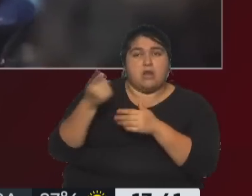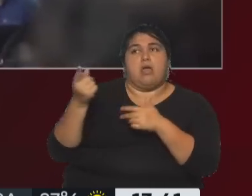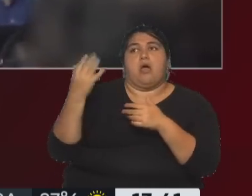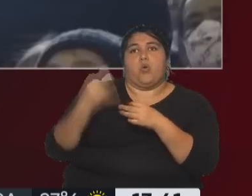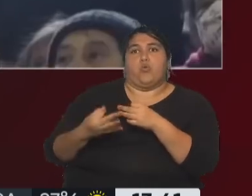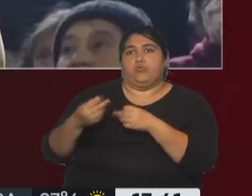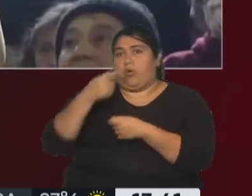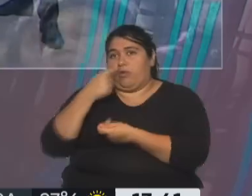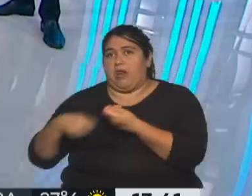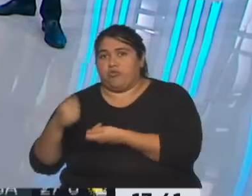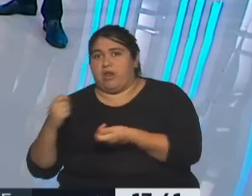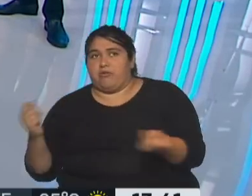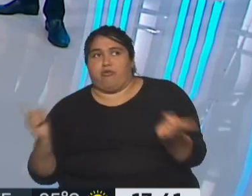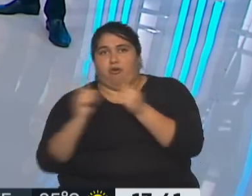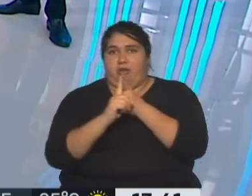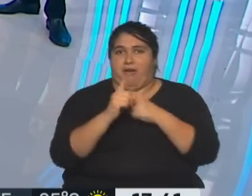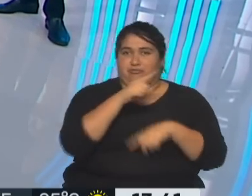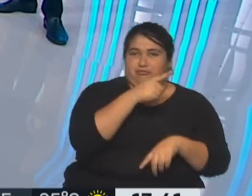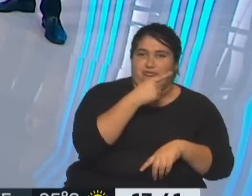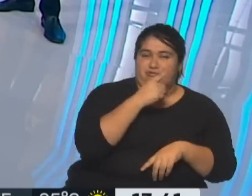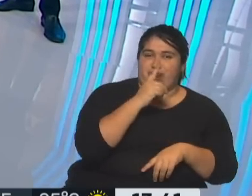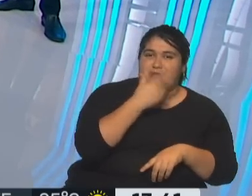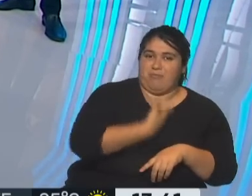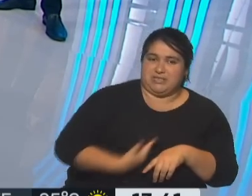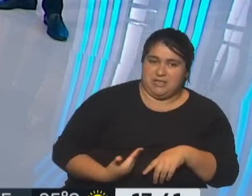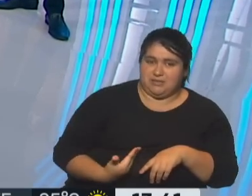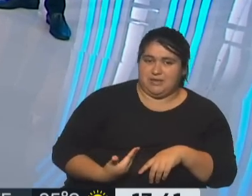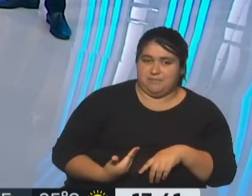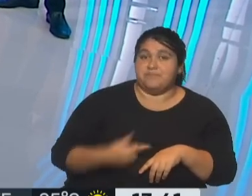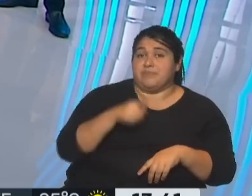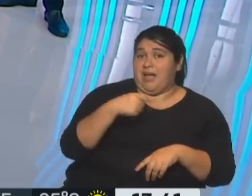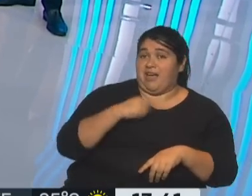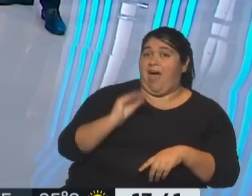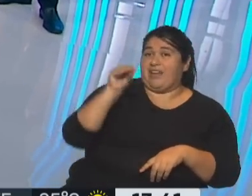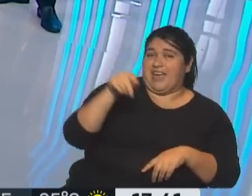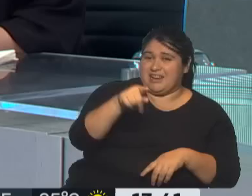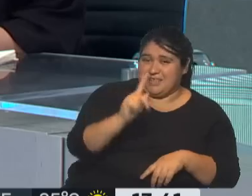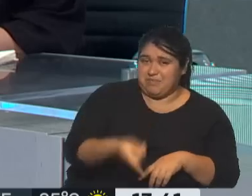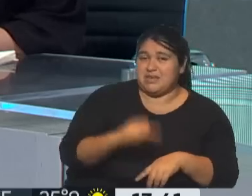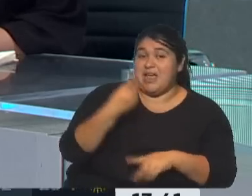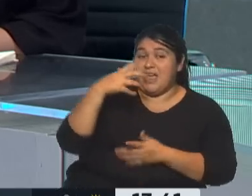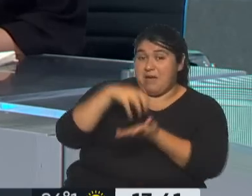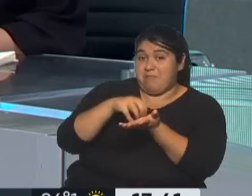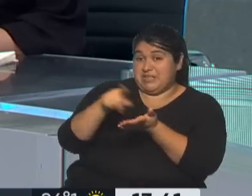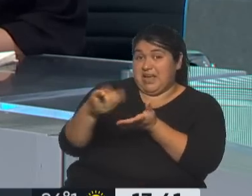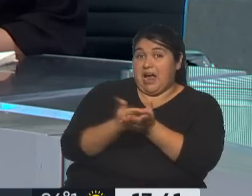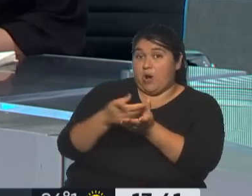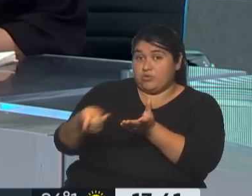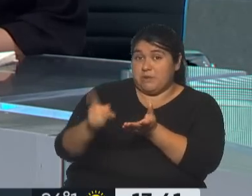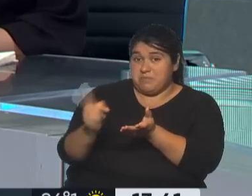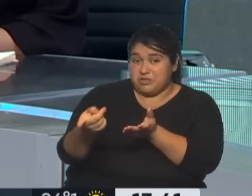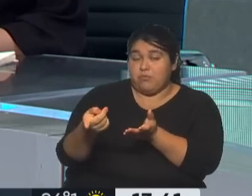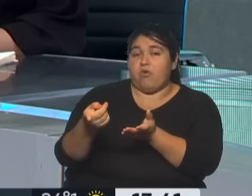el narcotráfico. Hablamos cómo creció el narcotráfico. Y Ale, para completar, uno de los empresarios que está en esta causa